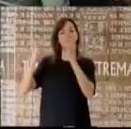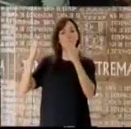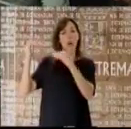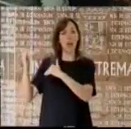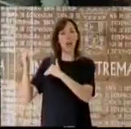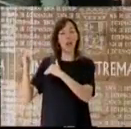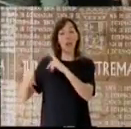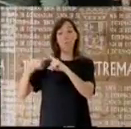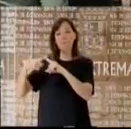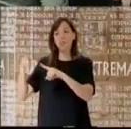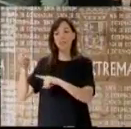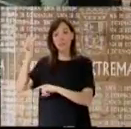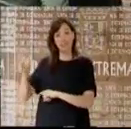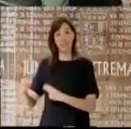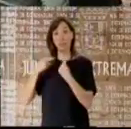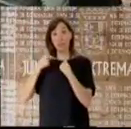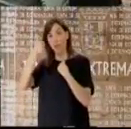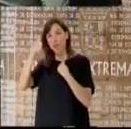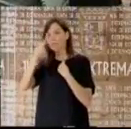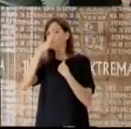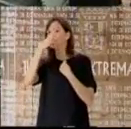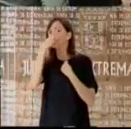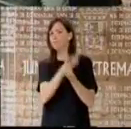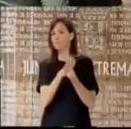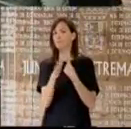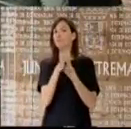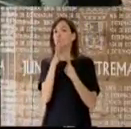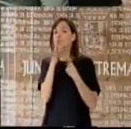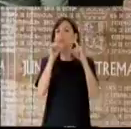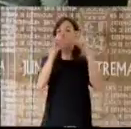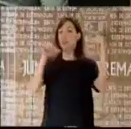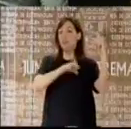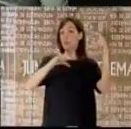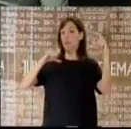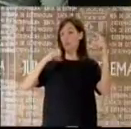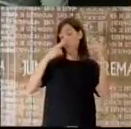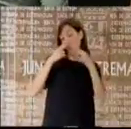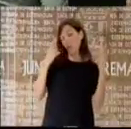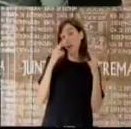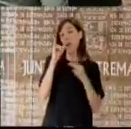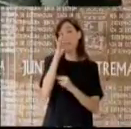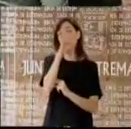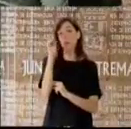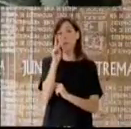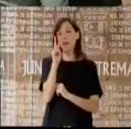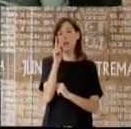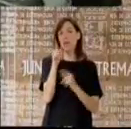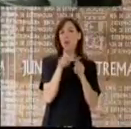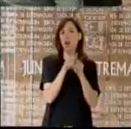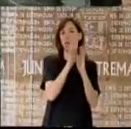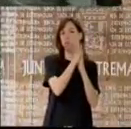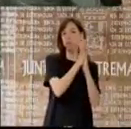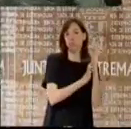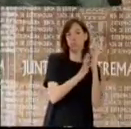denuncia un recorte en la inversión de la ITV públicas, por lo que la gente se está yendo cada vez más a